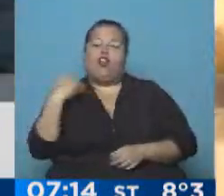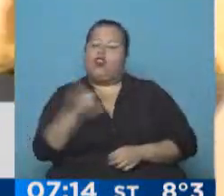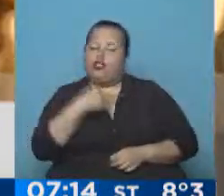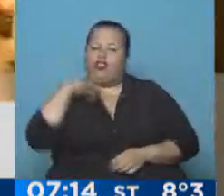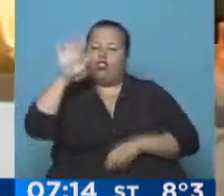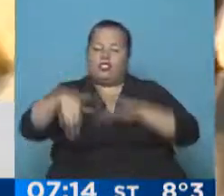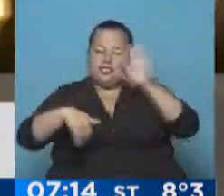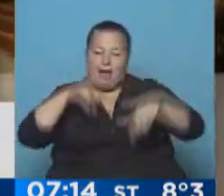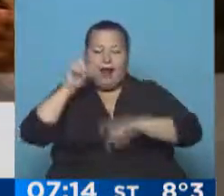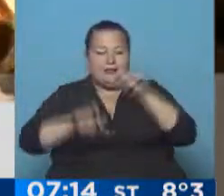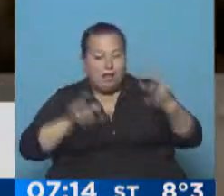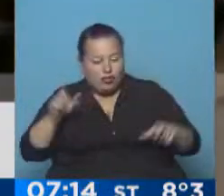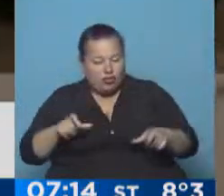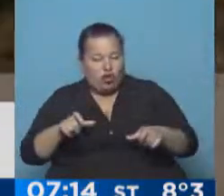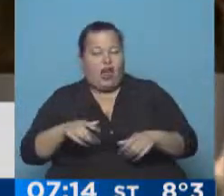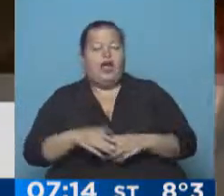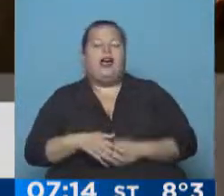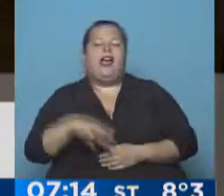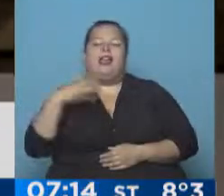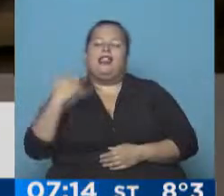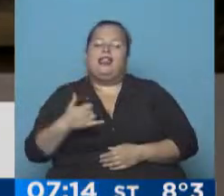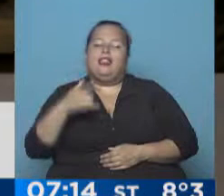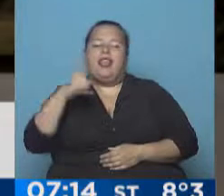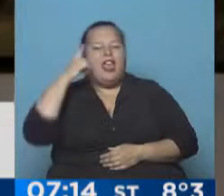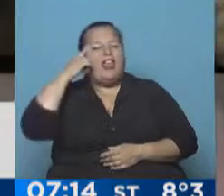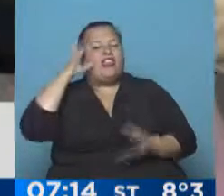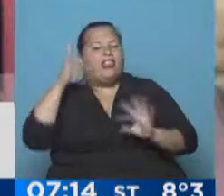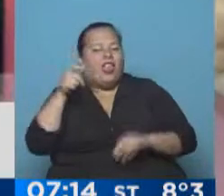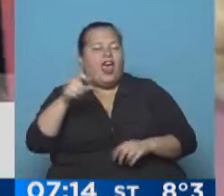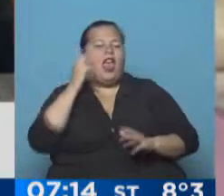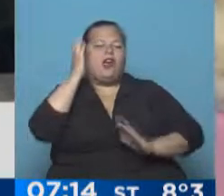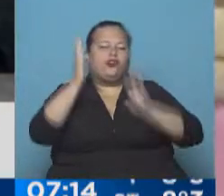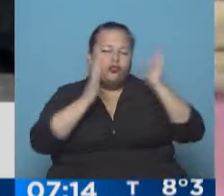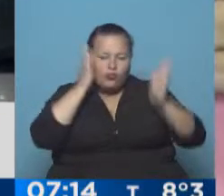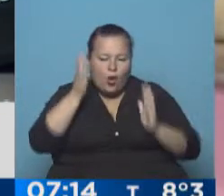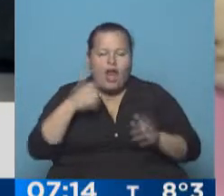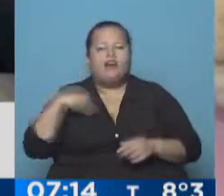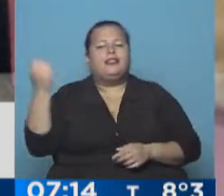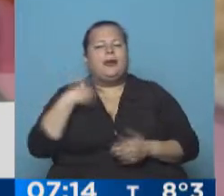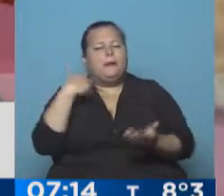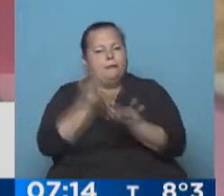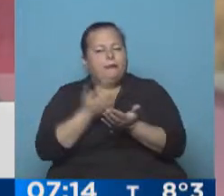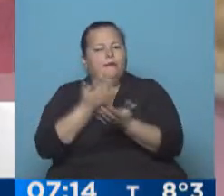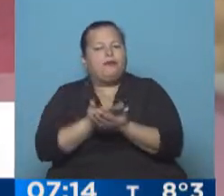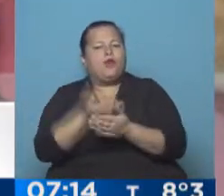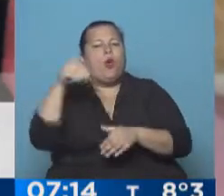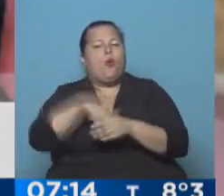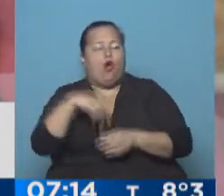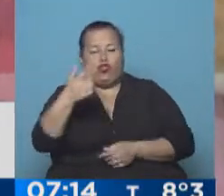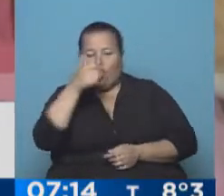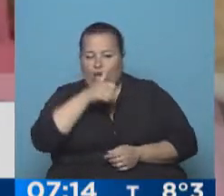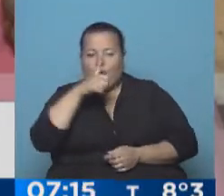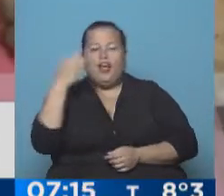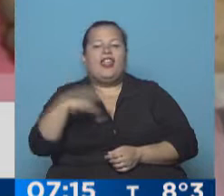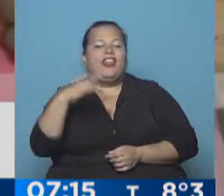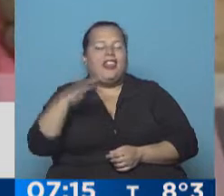convocando a la gente, a las personas que tienen ideales, que tienen sueños, venimos planteando que el voto el día domingo tiene que